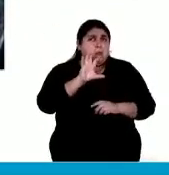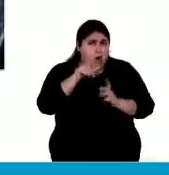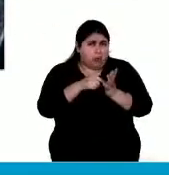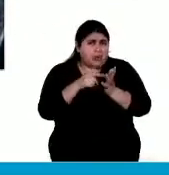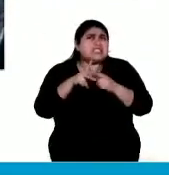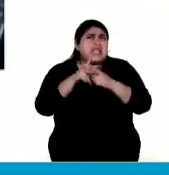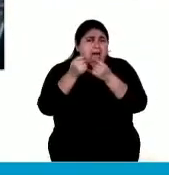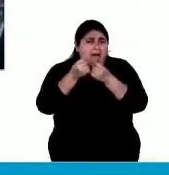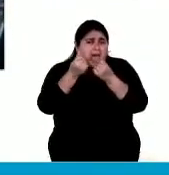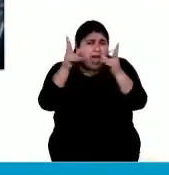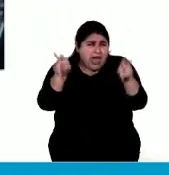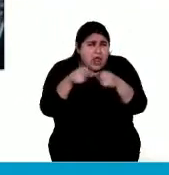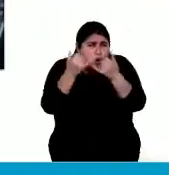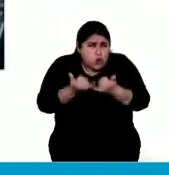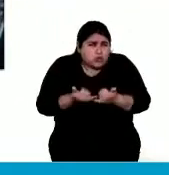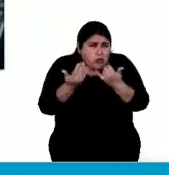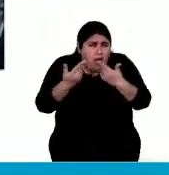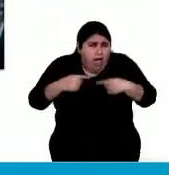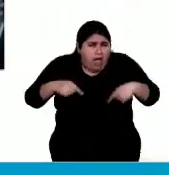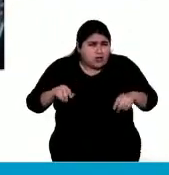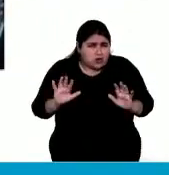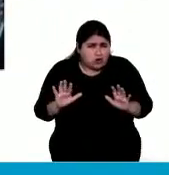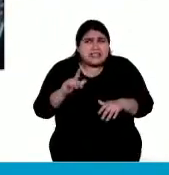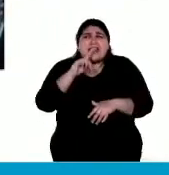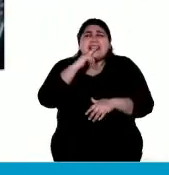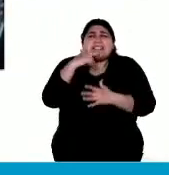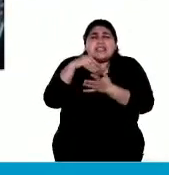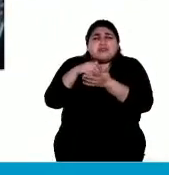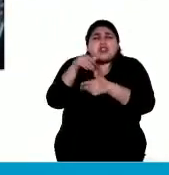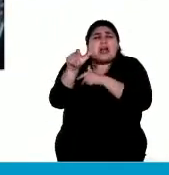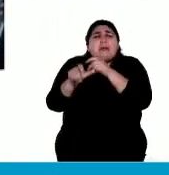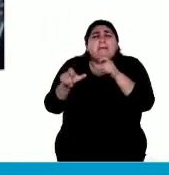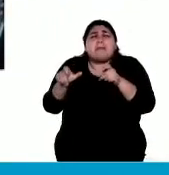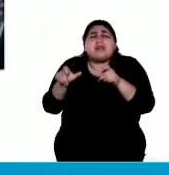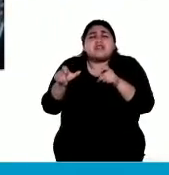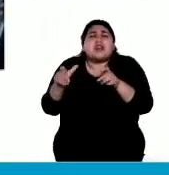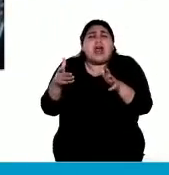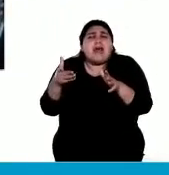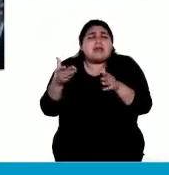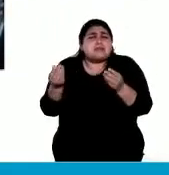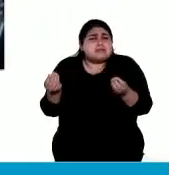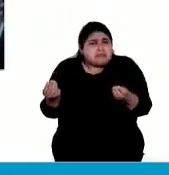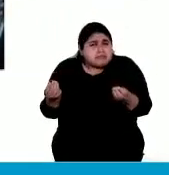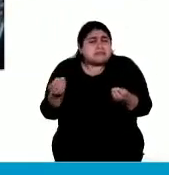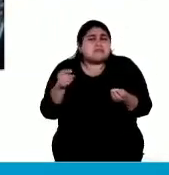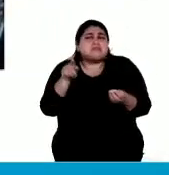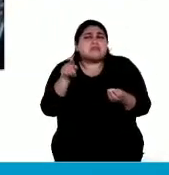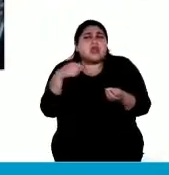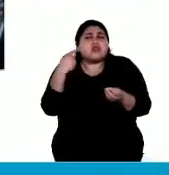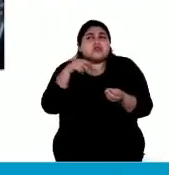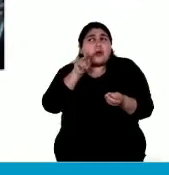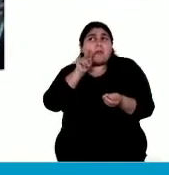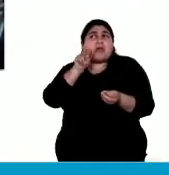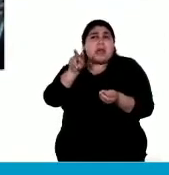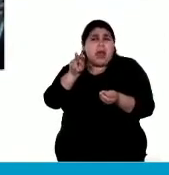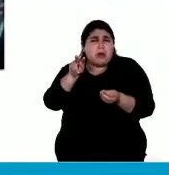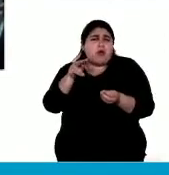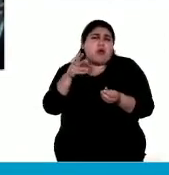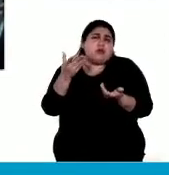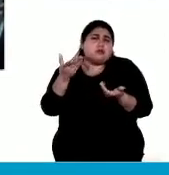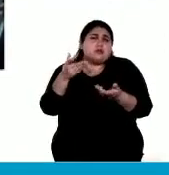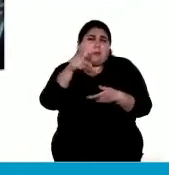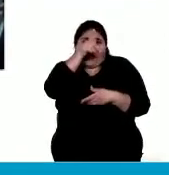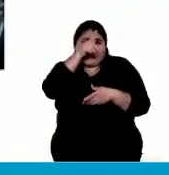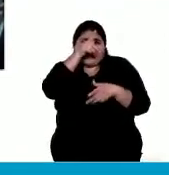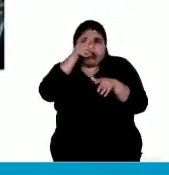recursos como para no mantener en vilo a 17 millones de bonaerenses que mirábamos cómo la